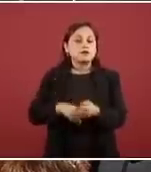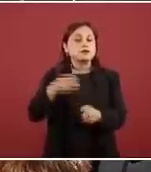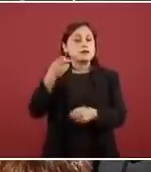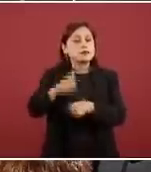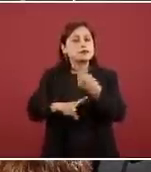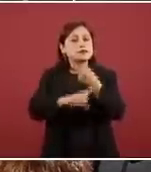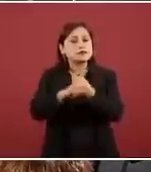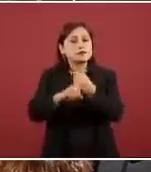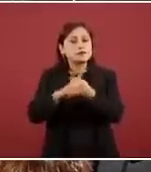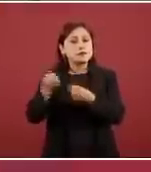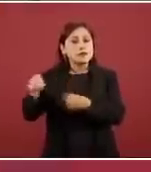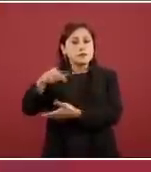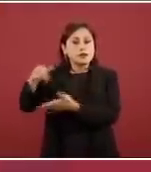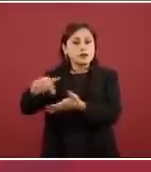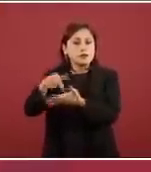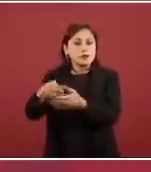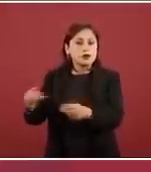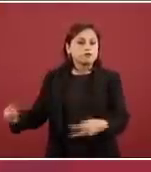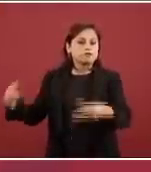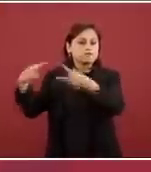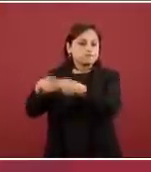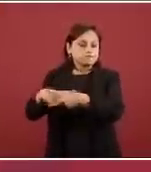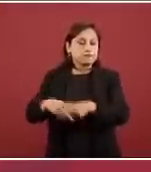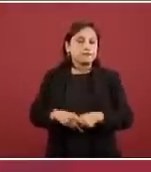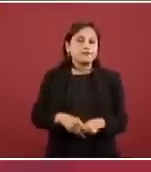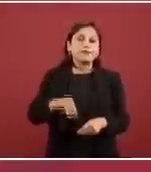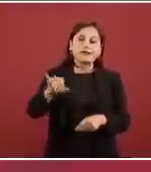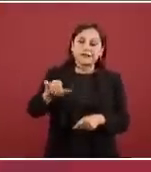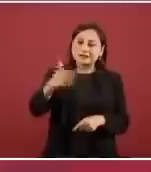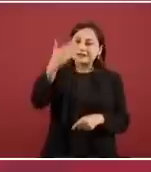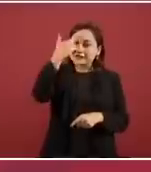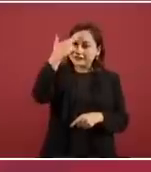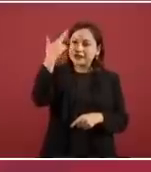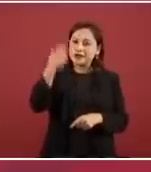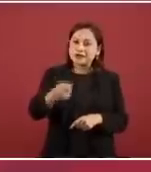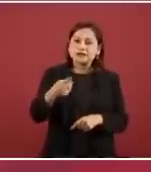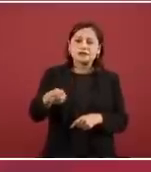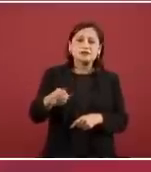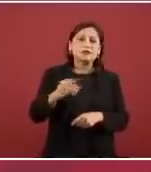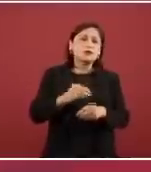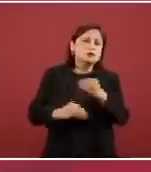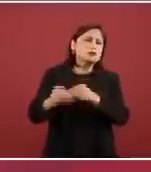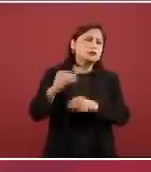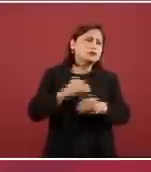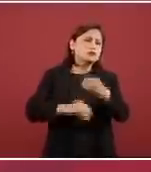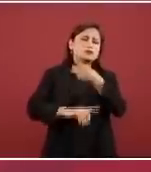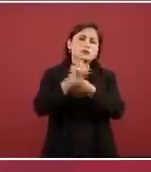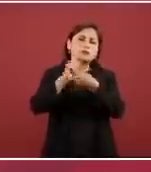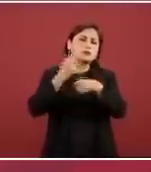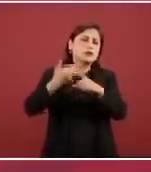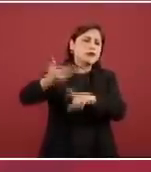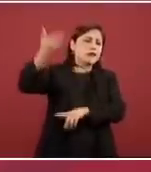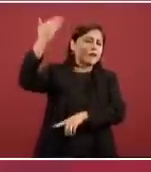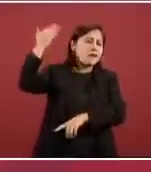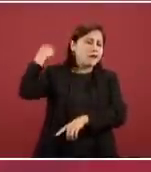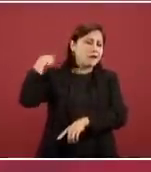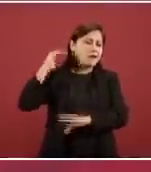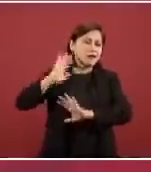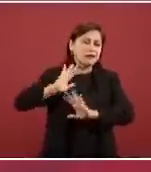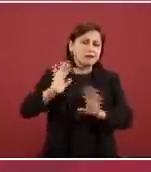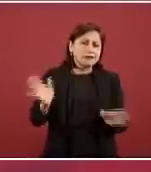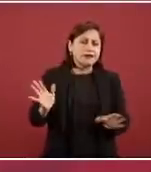son conflictos que llevan ya mucho tiempo y que pues desgraciadamente